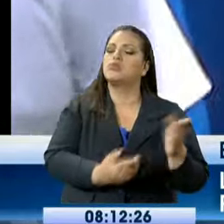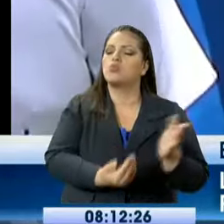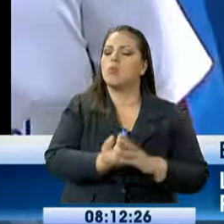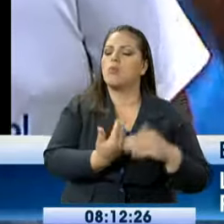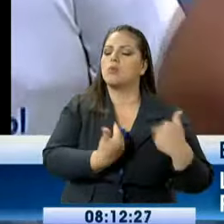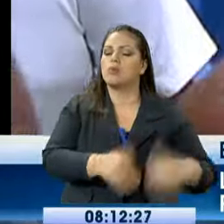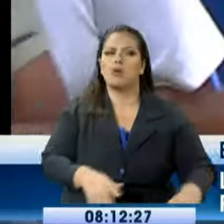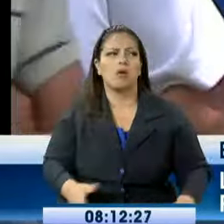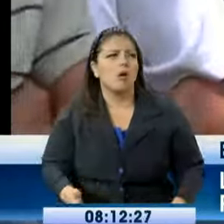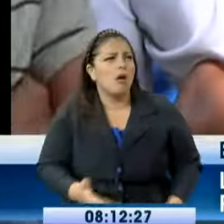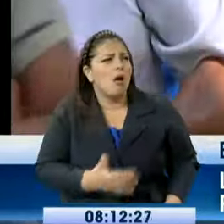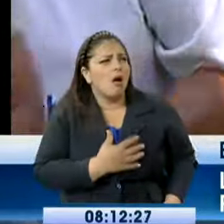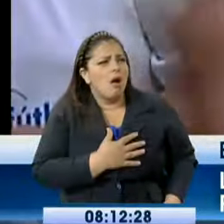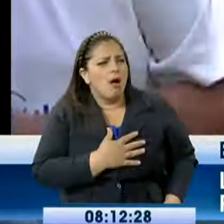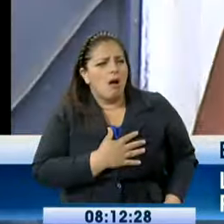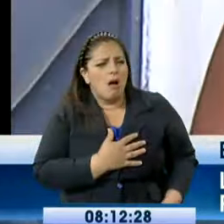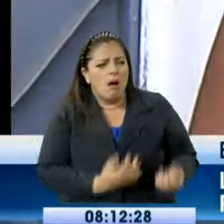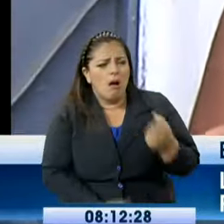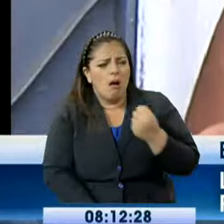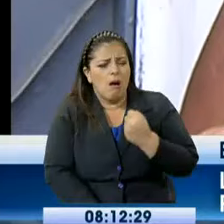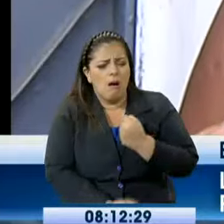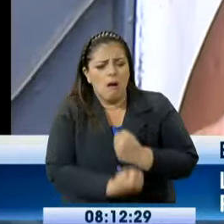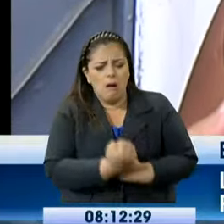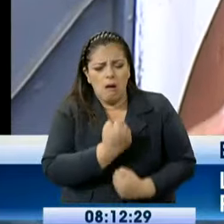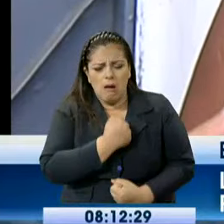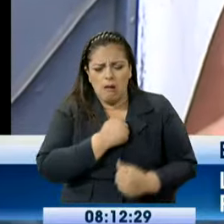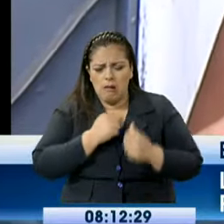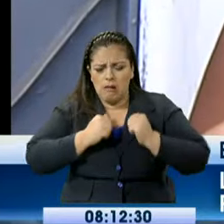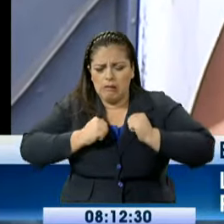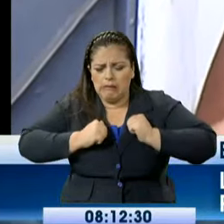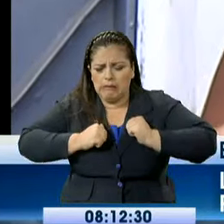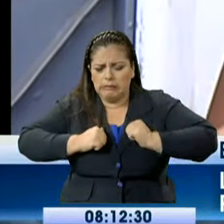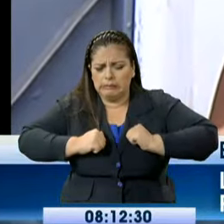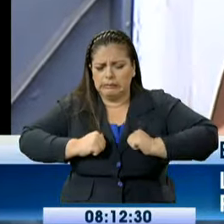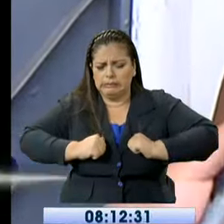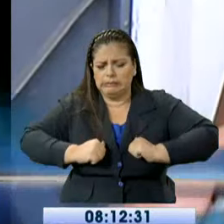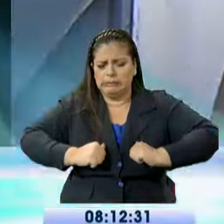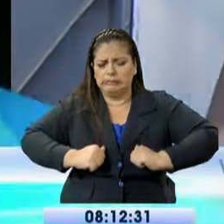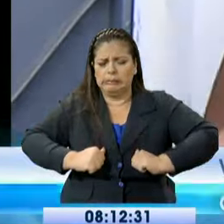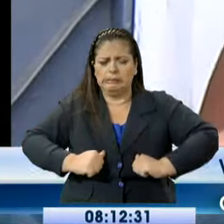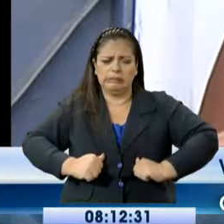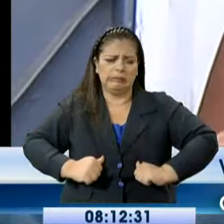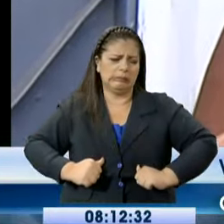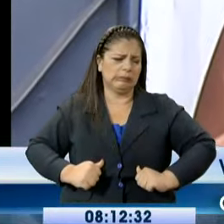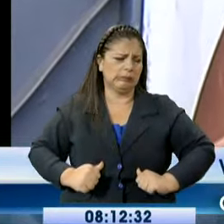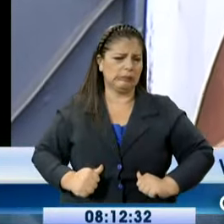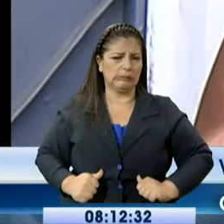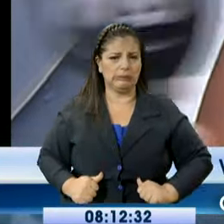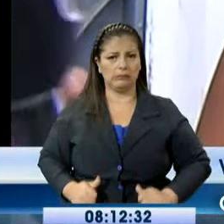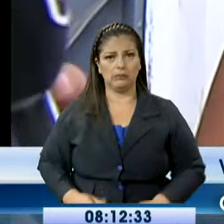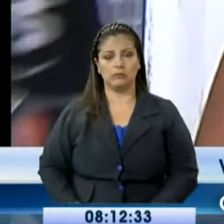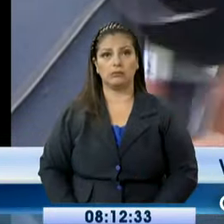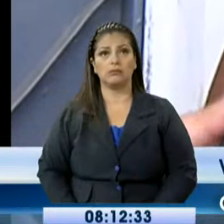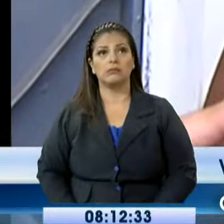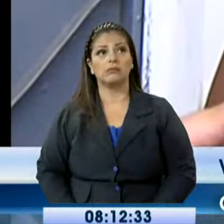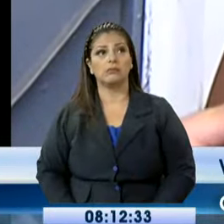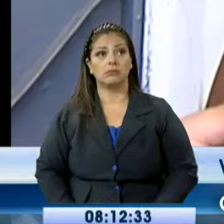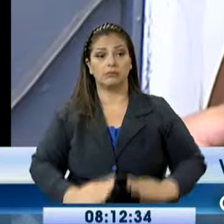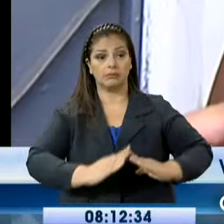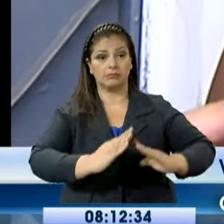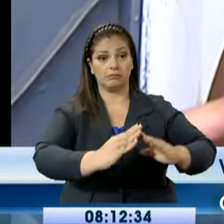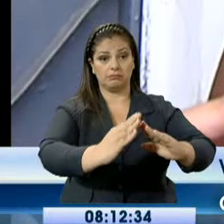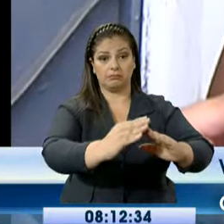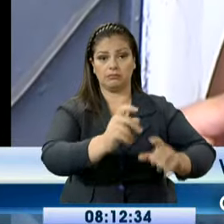todos, así lo recuerdan. Pues estaba tranquila, me parece raro que se haya ahorcado. ¿A qué se ha dedicado?